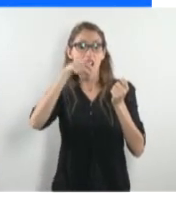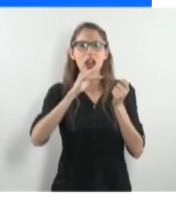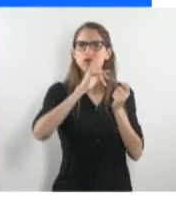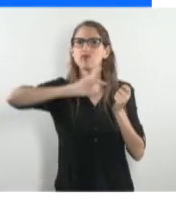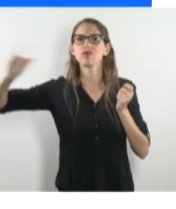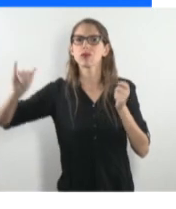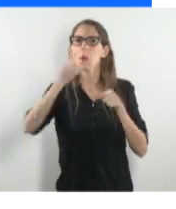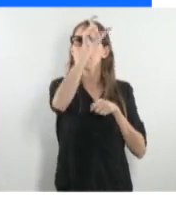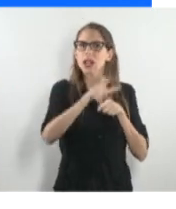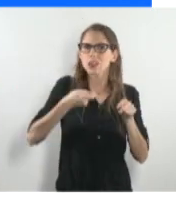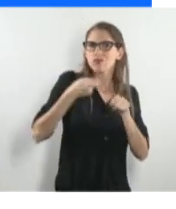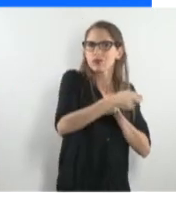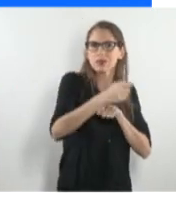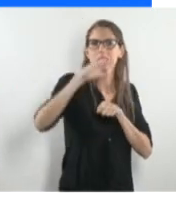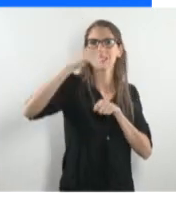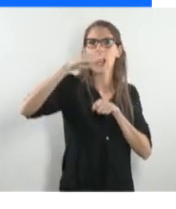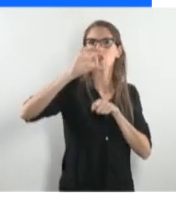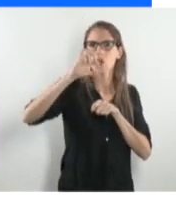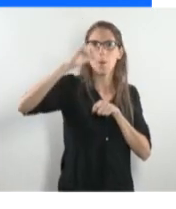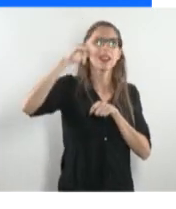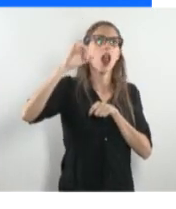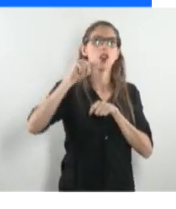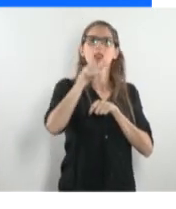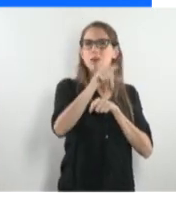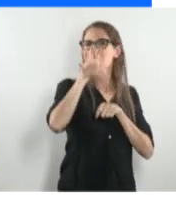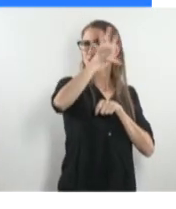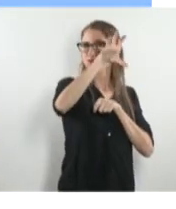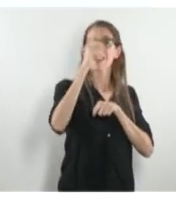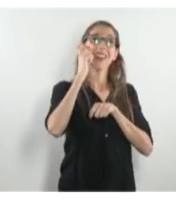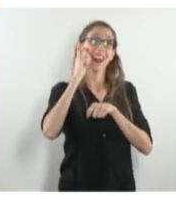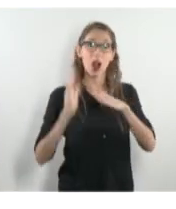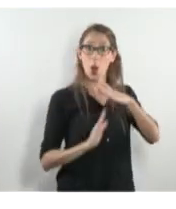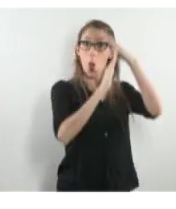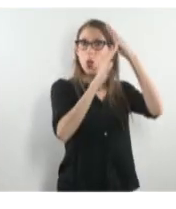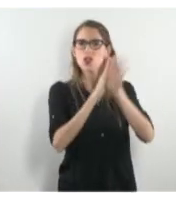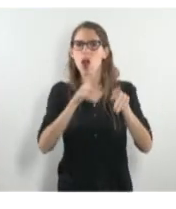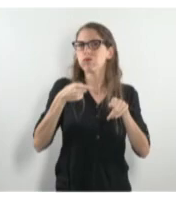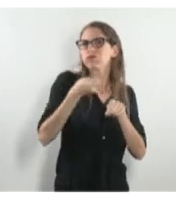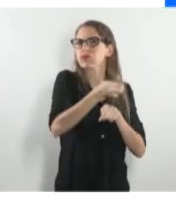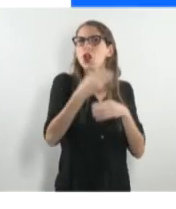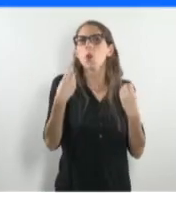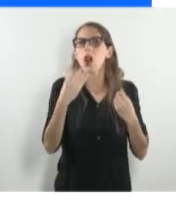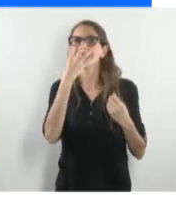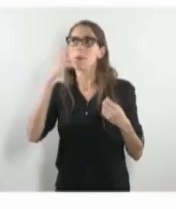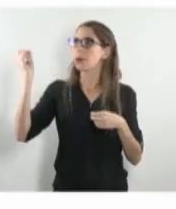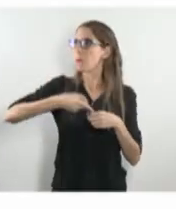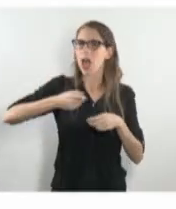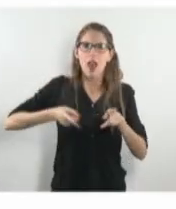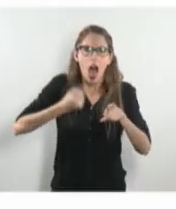Peñalosa, el caudillo riojano perseguido por orden de Sarmiento y ejecutado luego de haberse